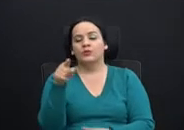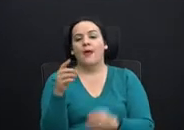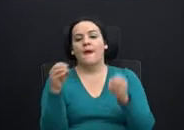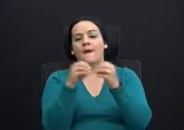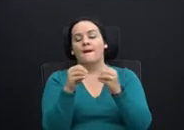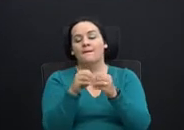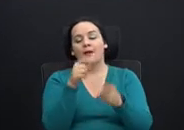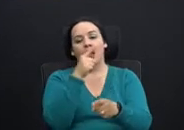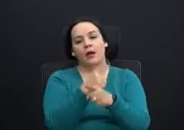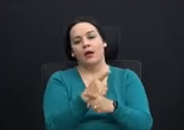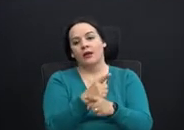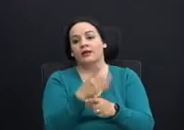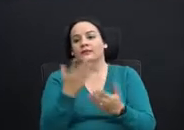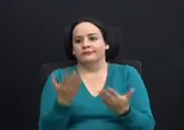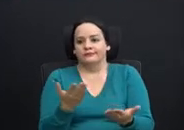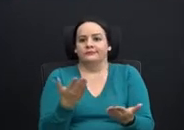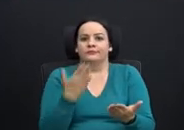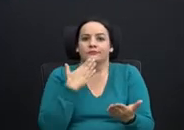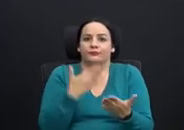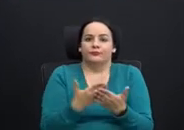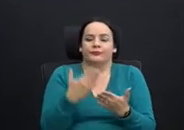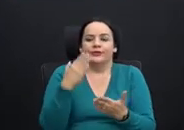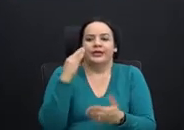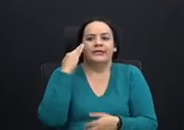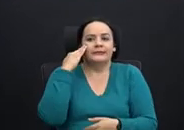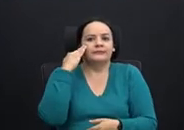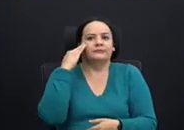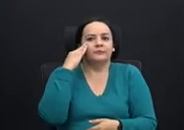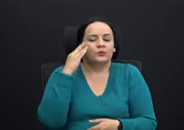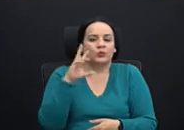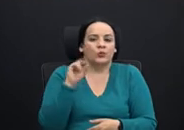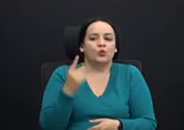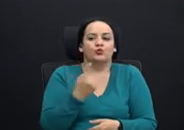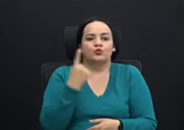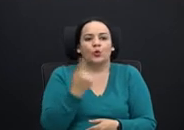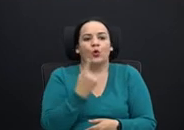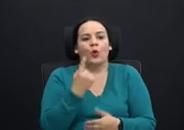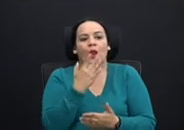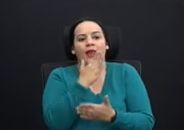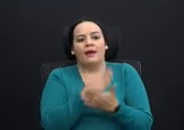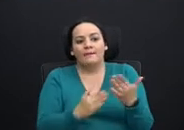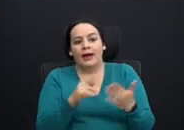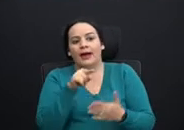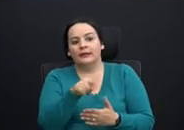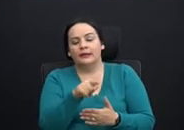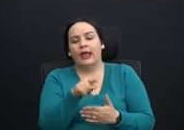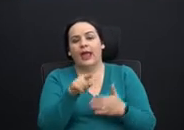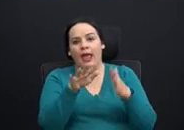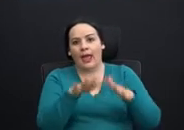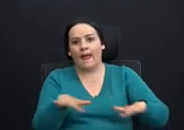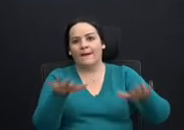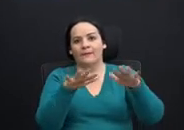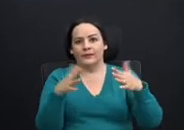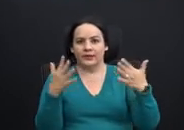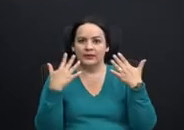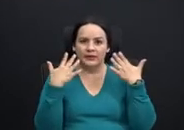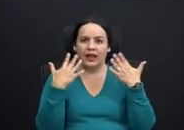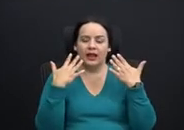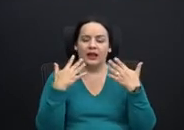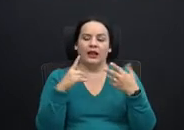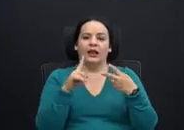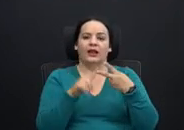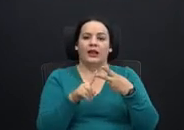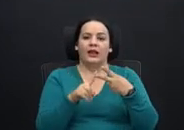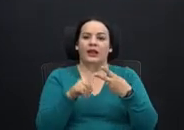propicio, considerando no solamente la parte ambiental, sino también, digamos, la